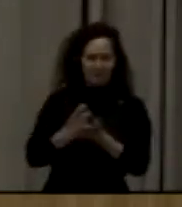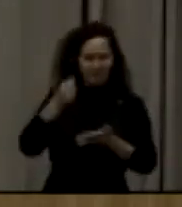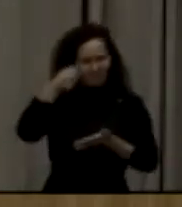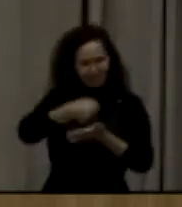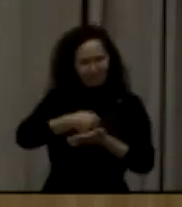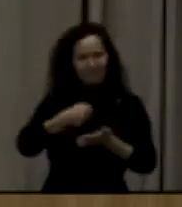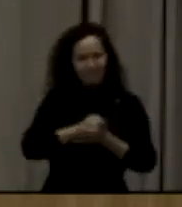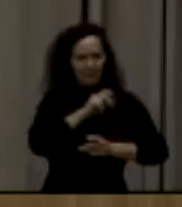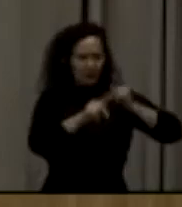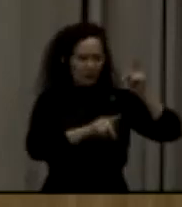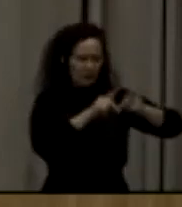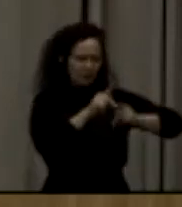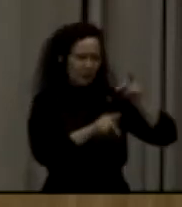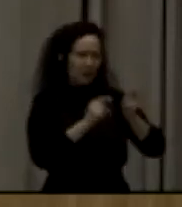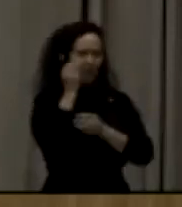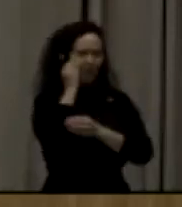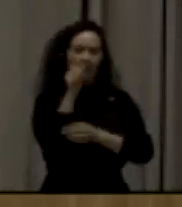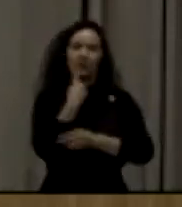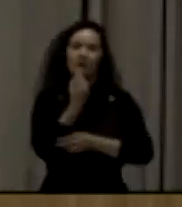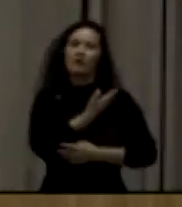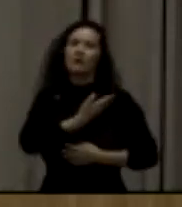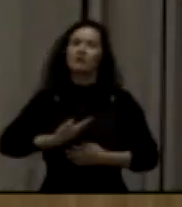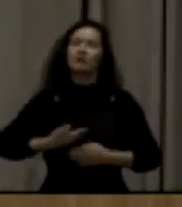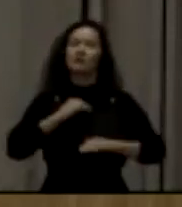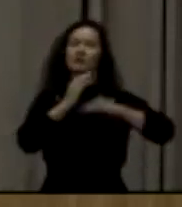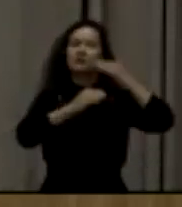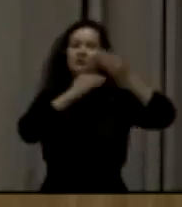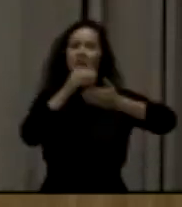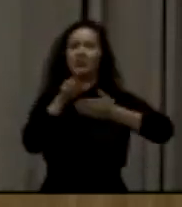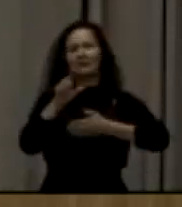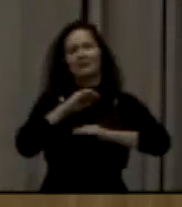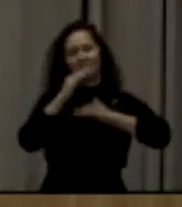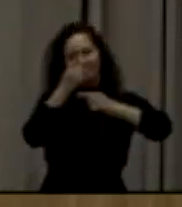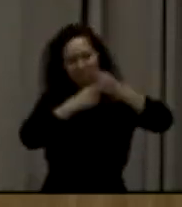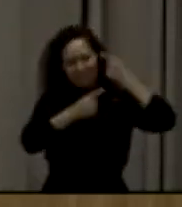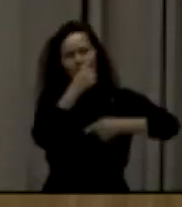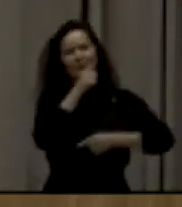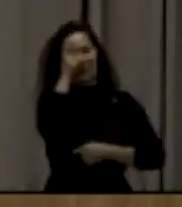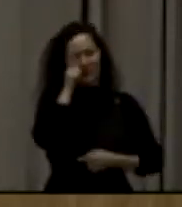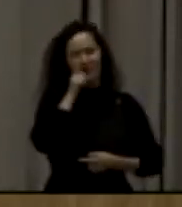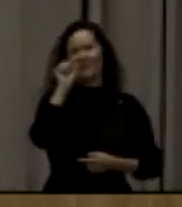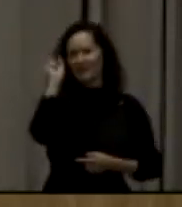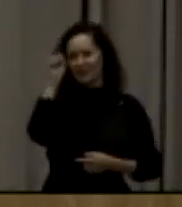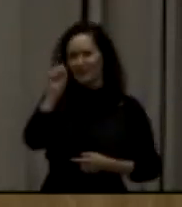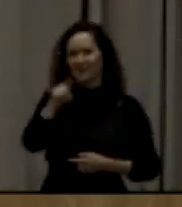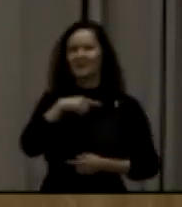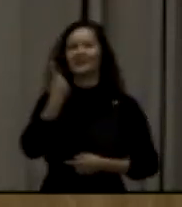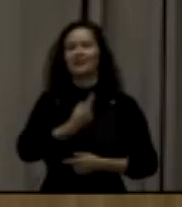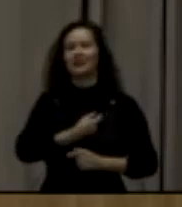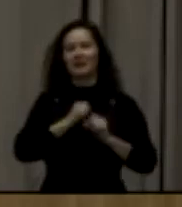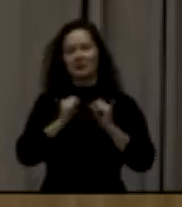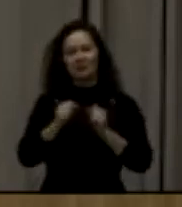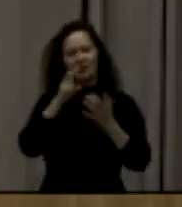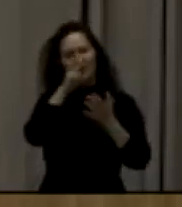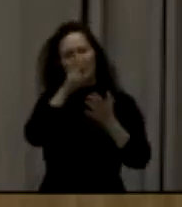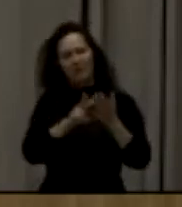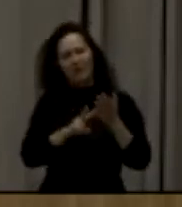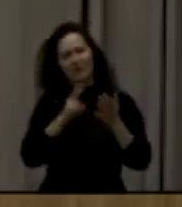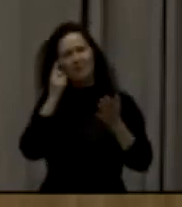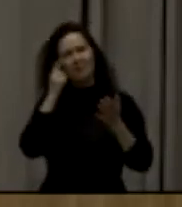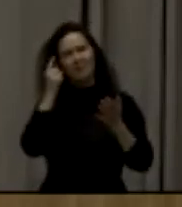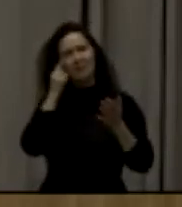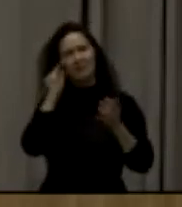nuestros pueblos y de nuestros gobiernos progresistas han avanzado entonces revisar que han hecho